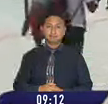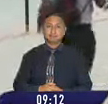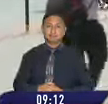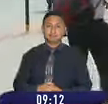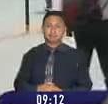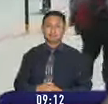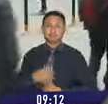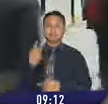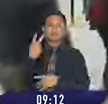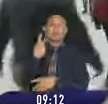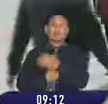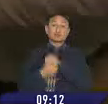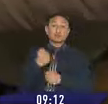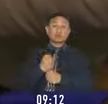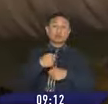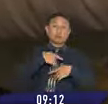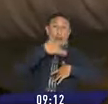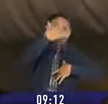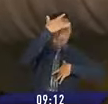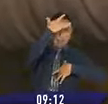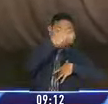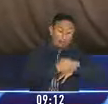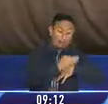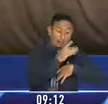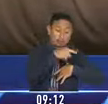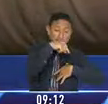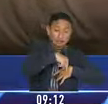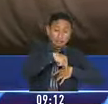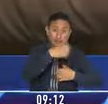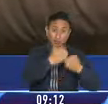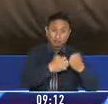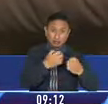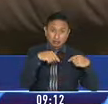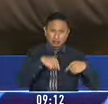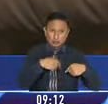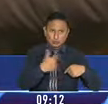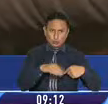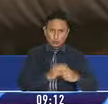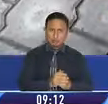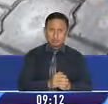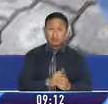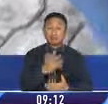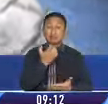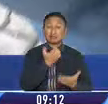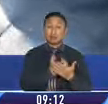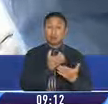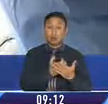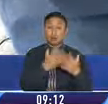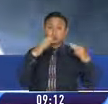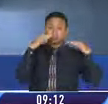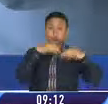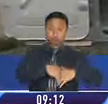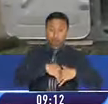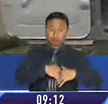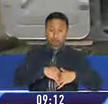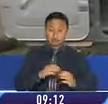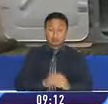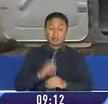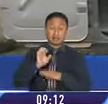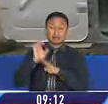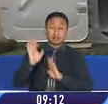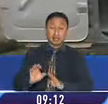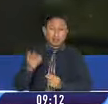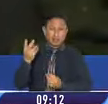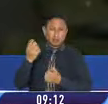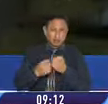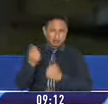Hace 2 años, la pandemia del COVID-19 provocó, entre otros factores, una crisis económica que afectó el bolsillo de los